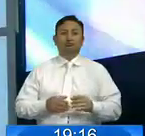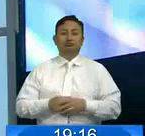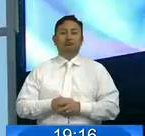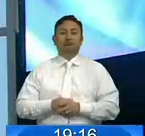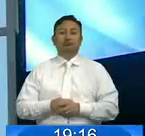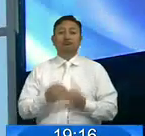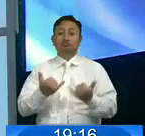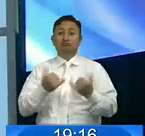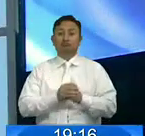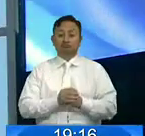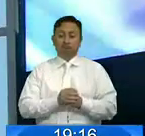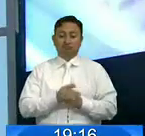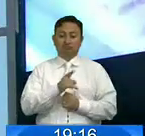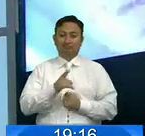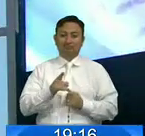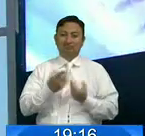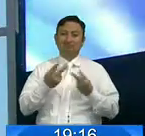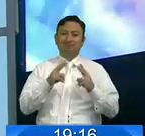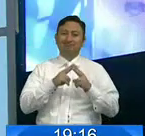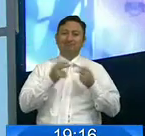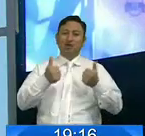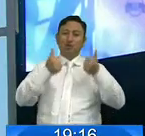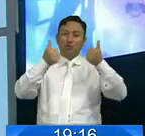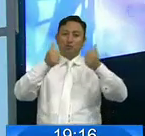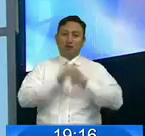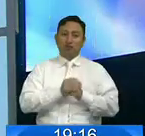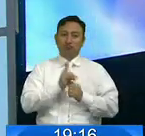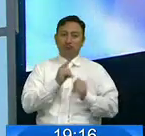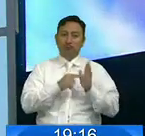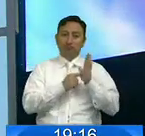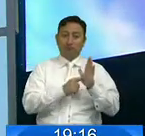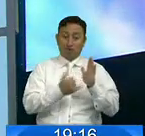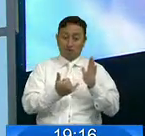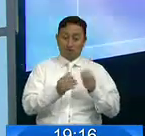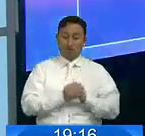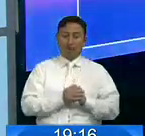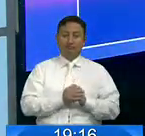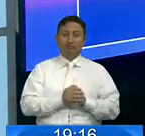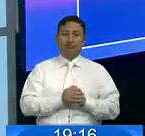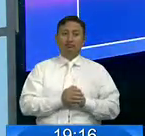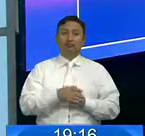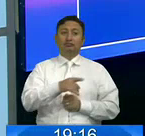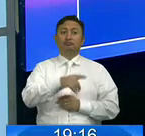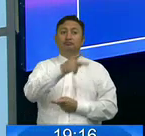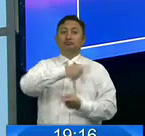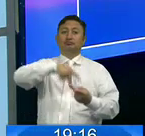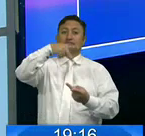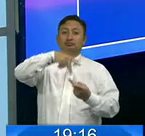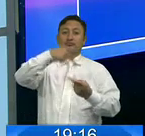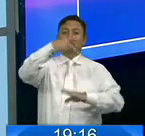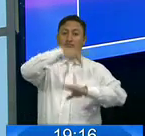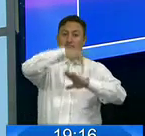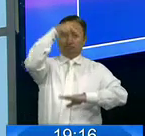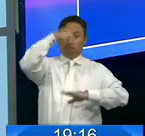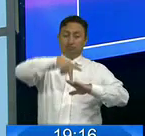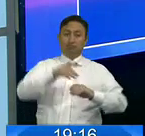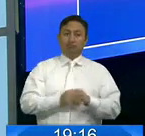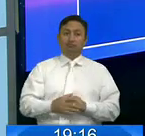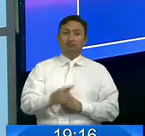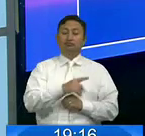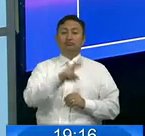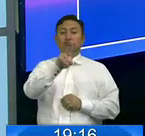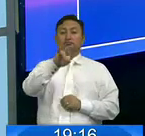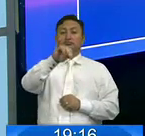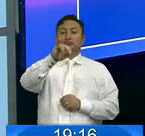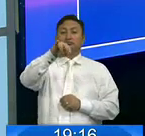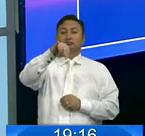En nuestro segmento Conociendo al Candidato les presentamos hoy al postulante a la prefectura de Pichincha. Se trata de